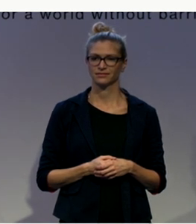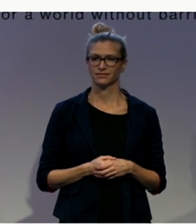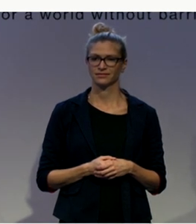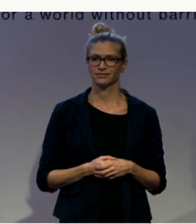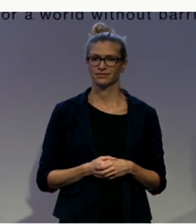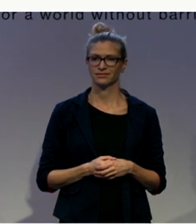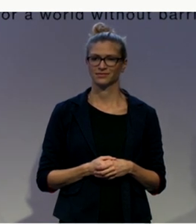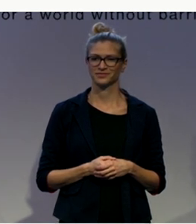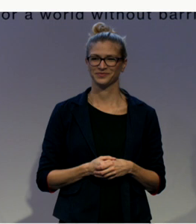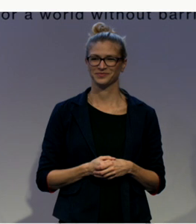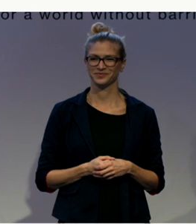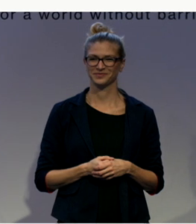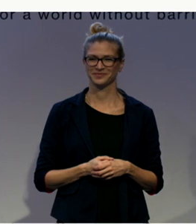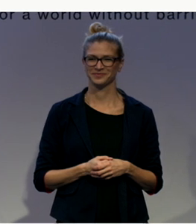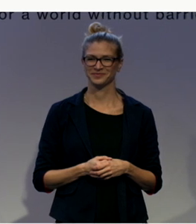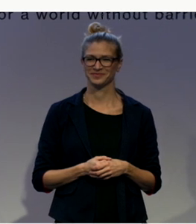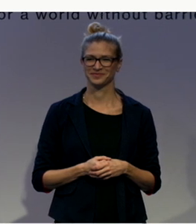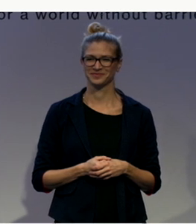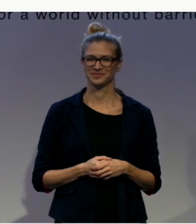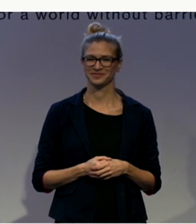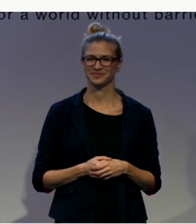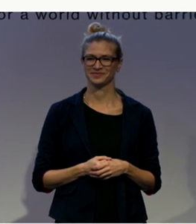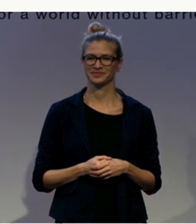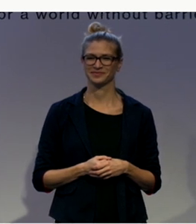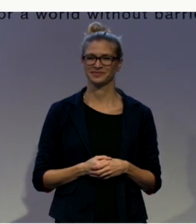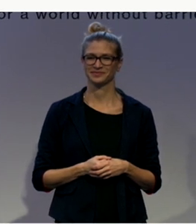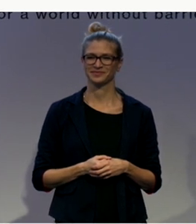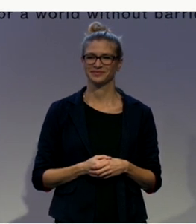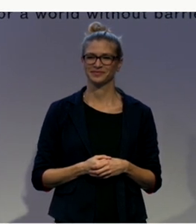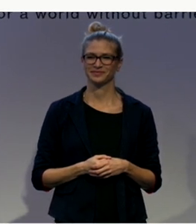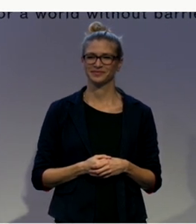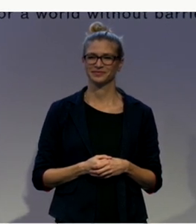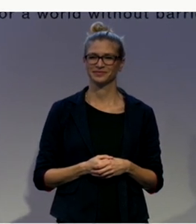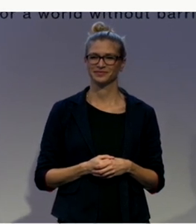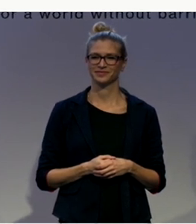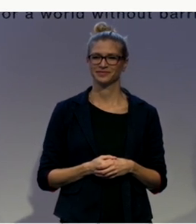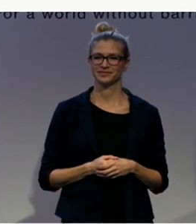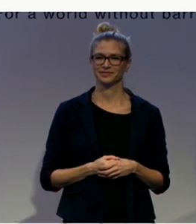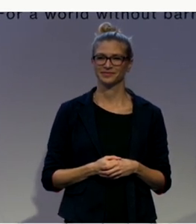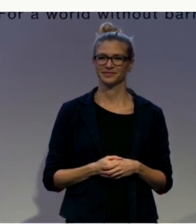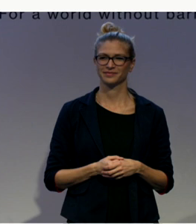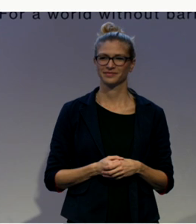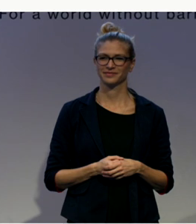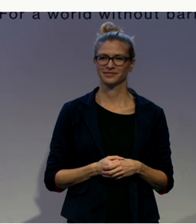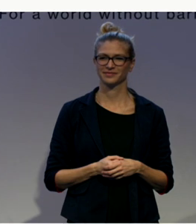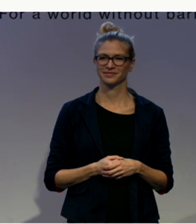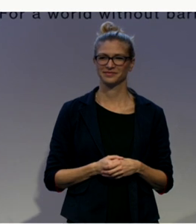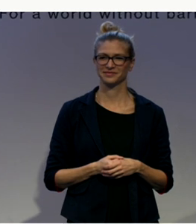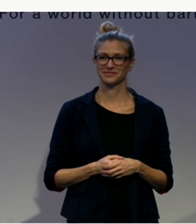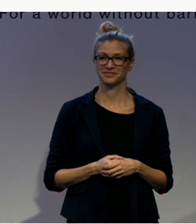con menos poder para que nosotros mismos podamos como personas